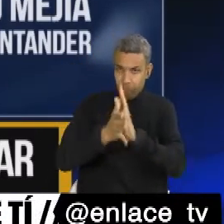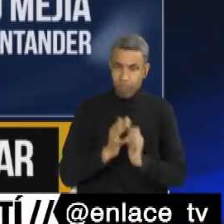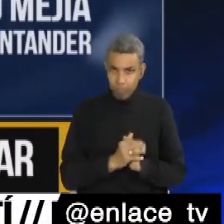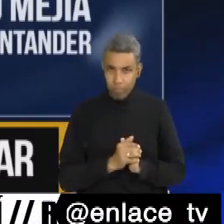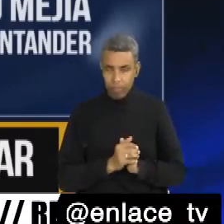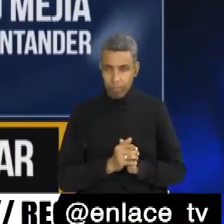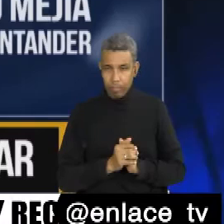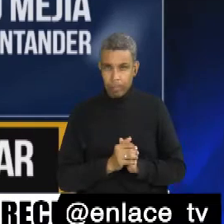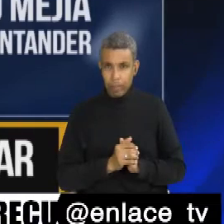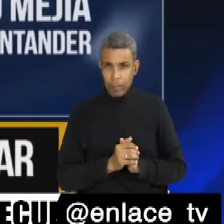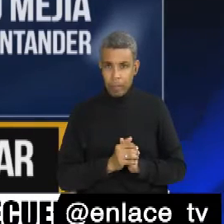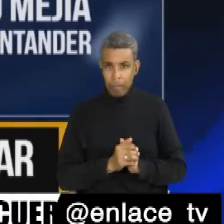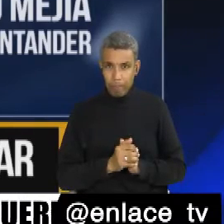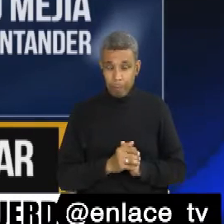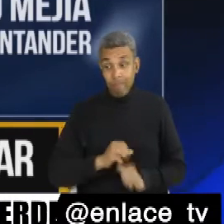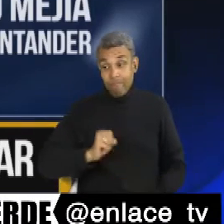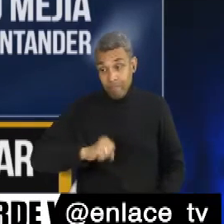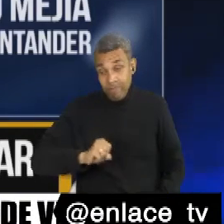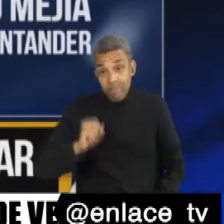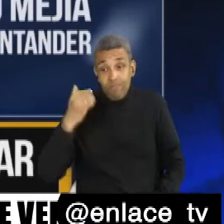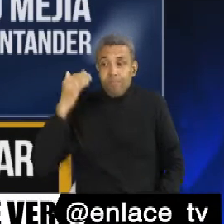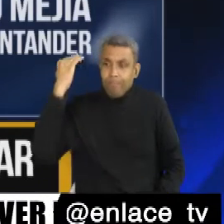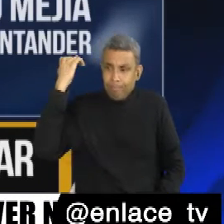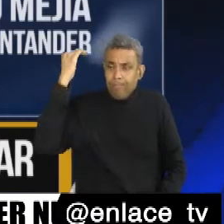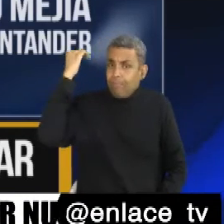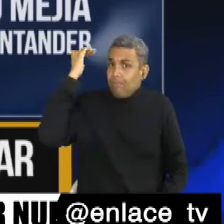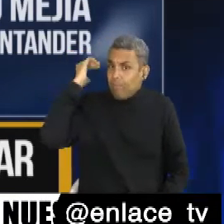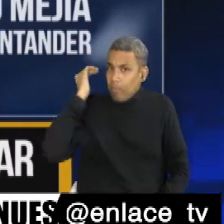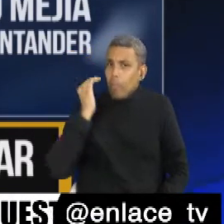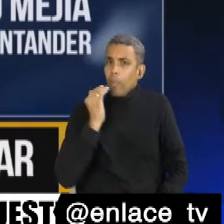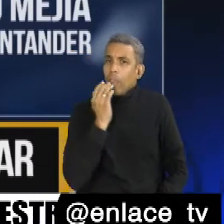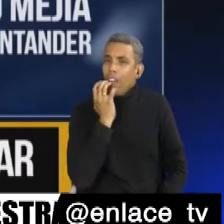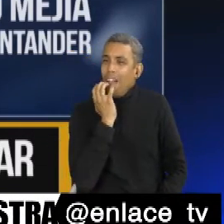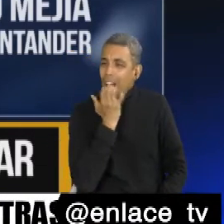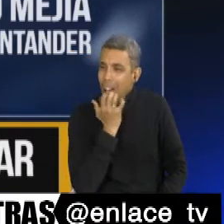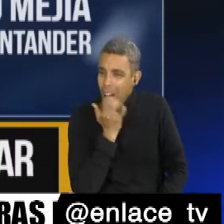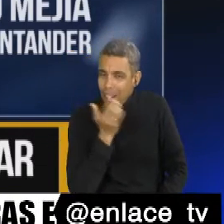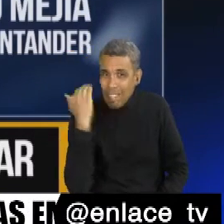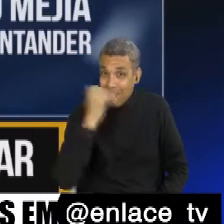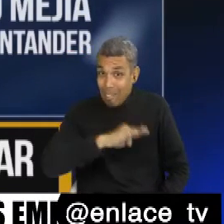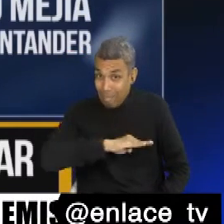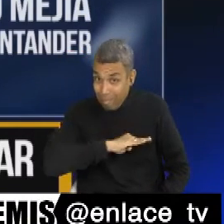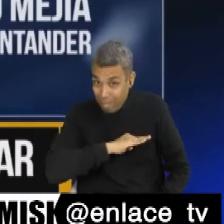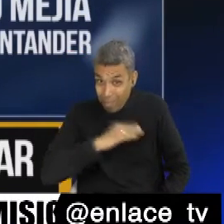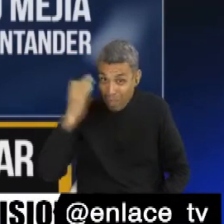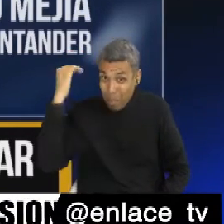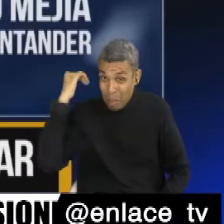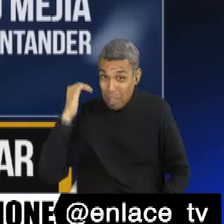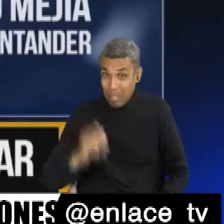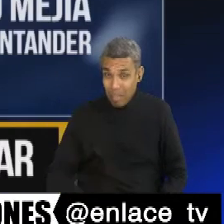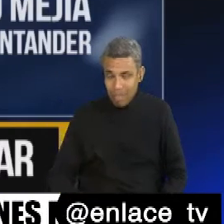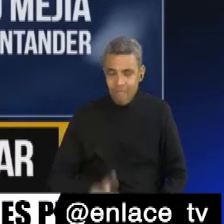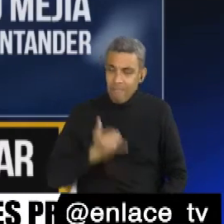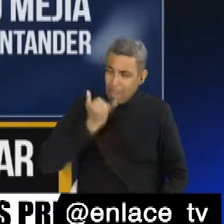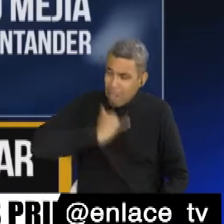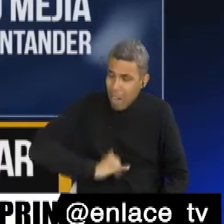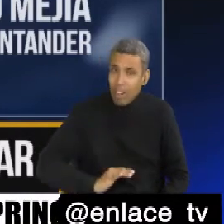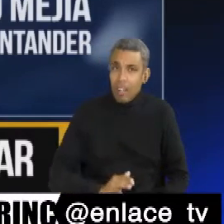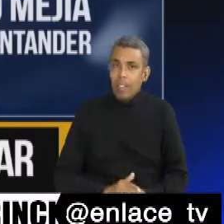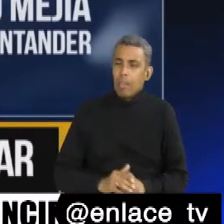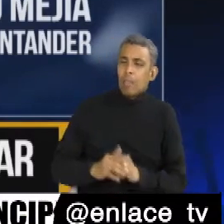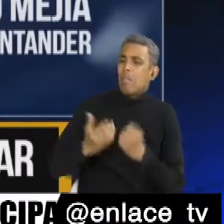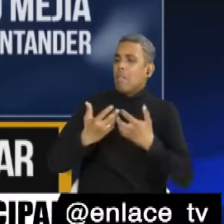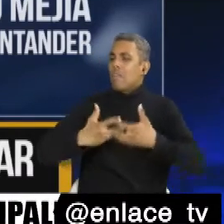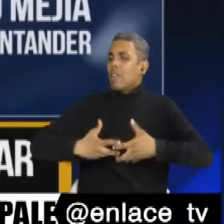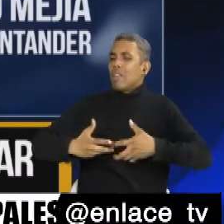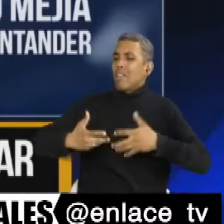más de las malas contrataciones hechas, que este gobierno está haciendo todos los esfuerzos